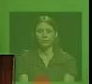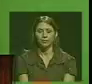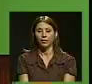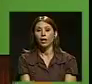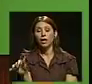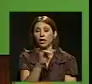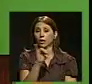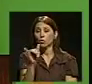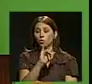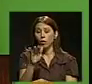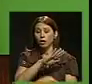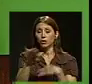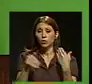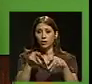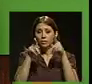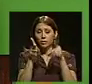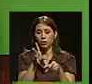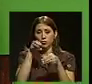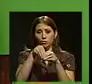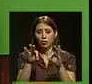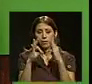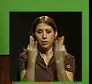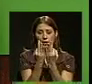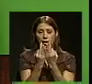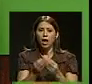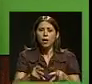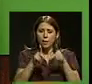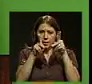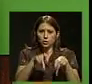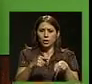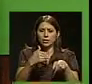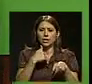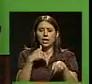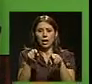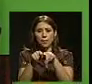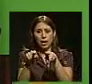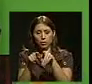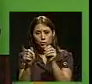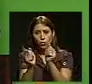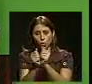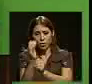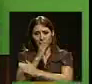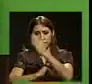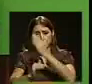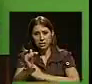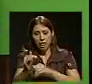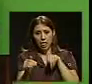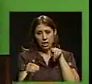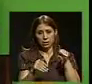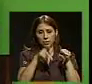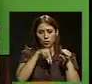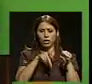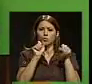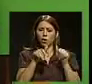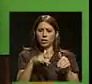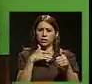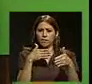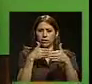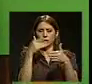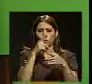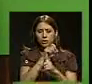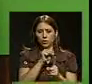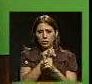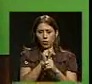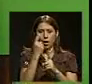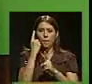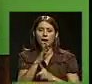Al igual que el resto de la familia, los hermanos de personas con discapacidad se pueden ver afectados por esta situación. Para ampliar un